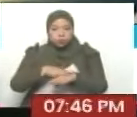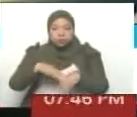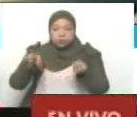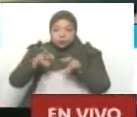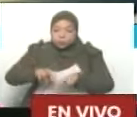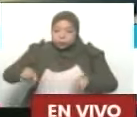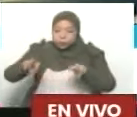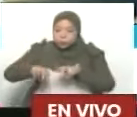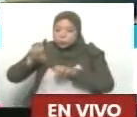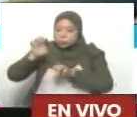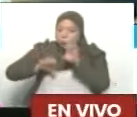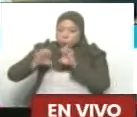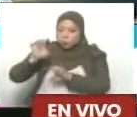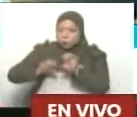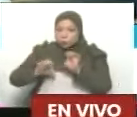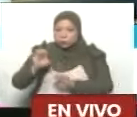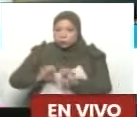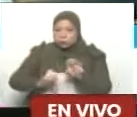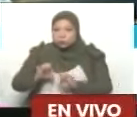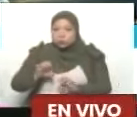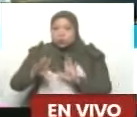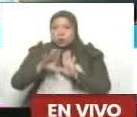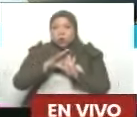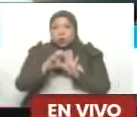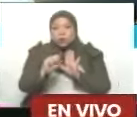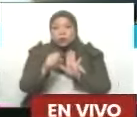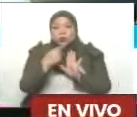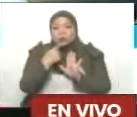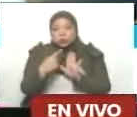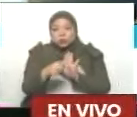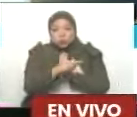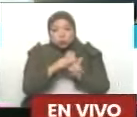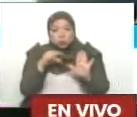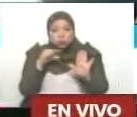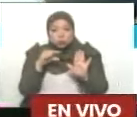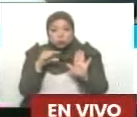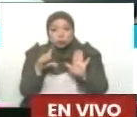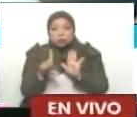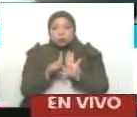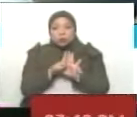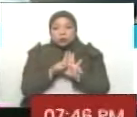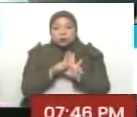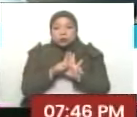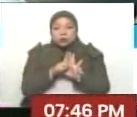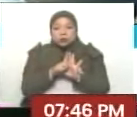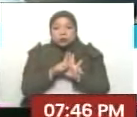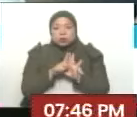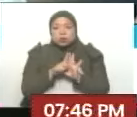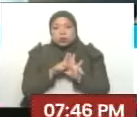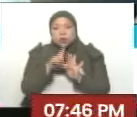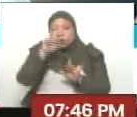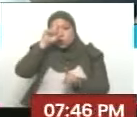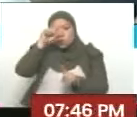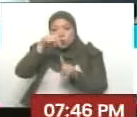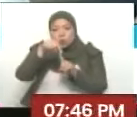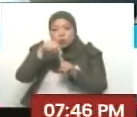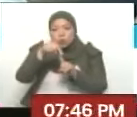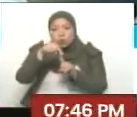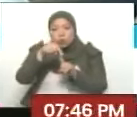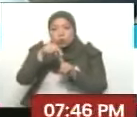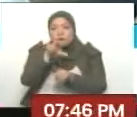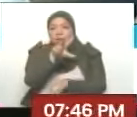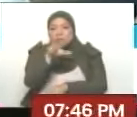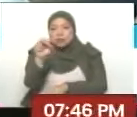revise, evalúe esa enmienda constitucional, que sería una enmienda constitucional para superar la pena de